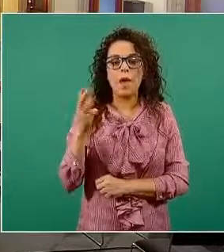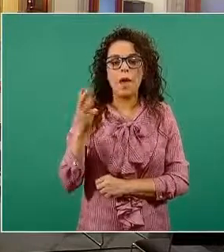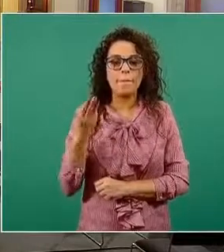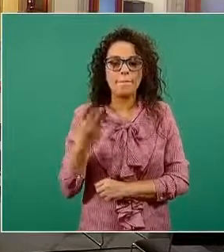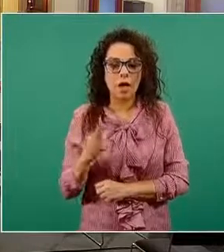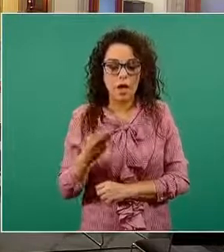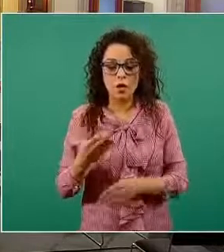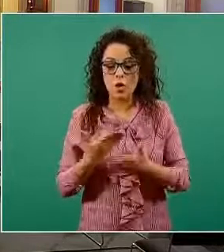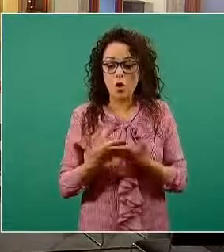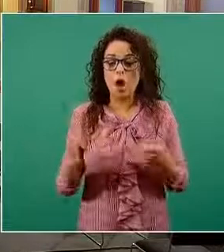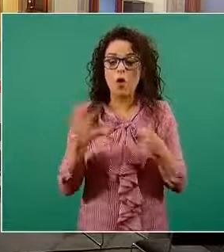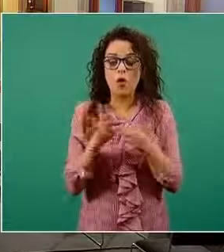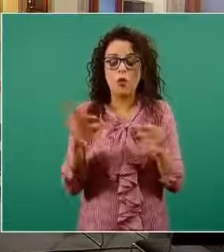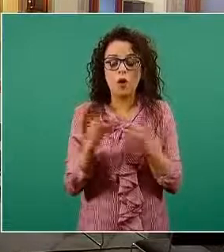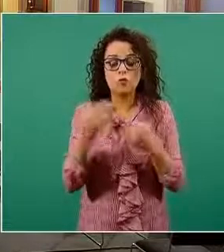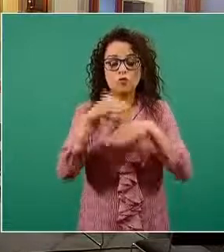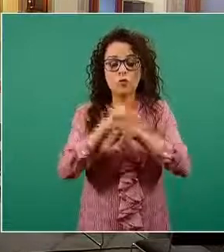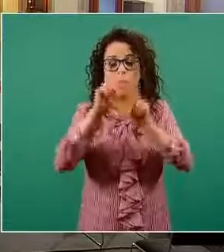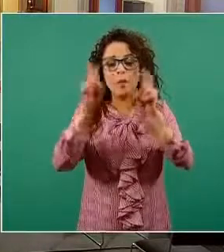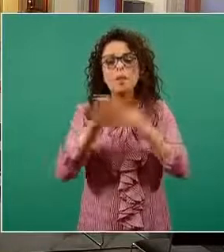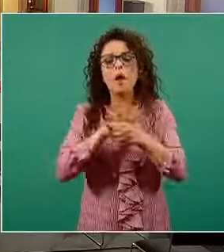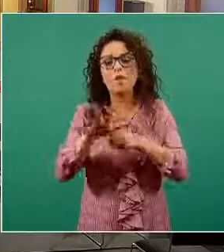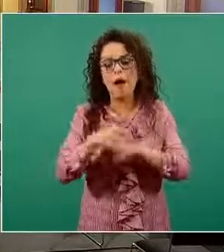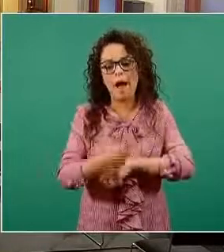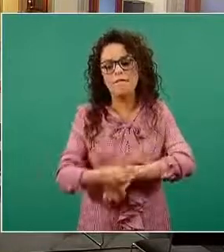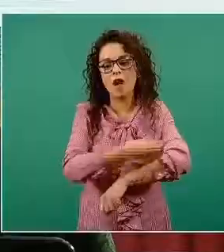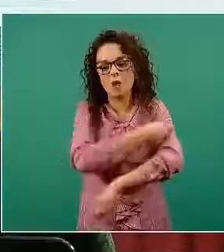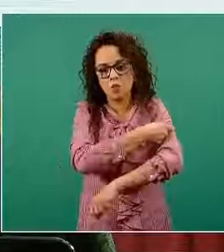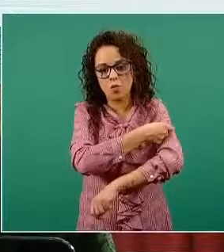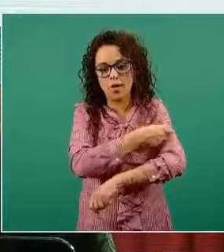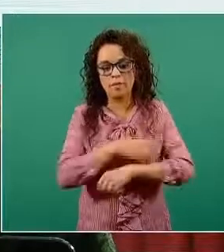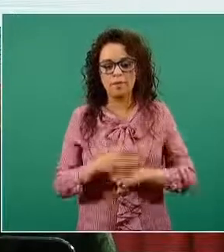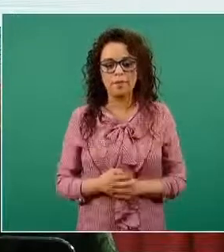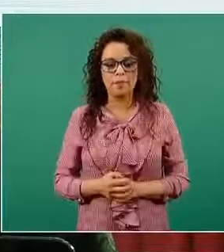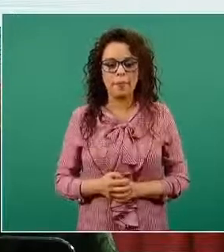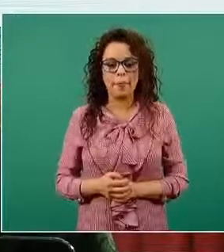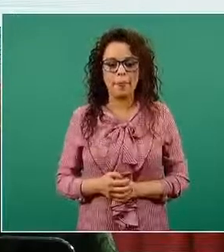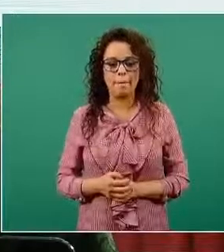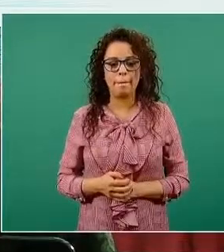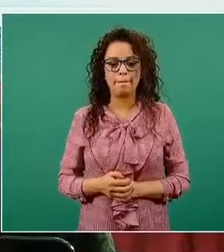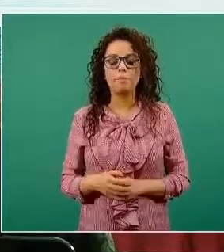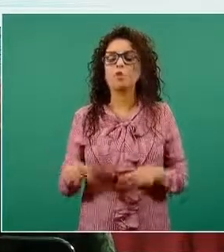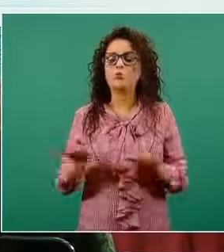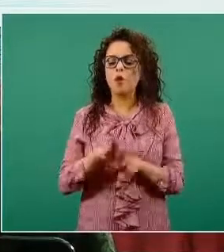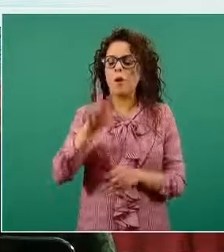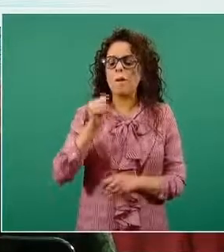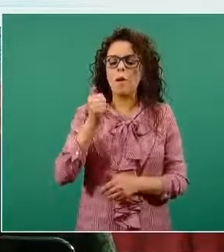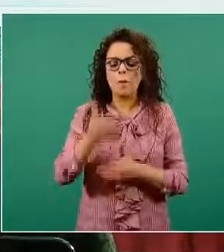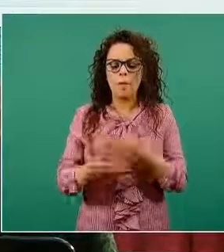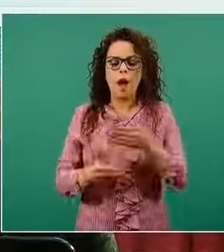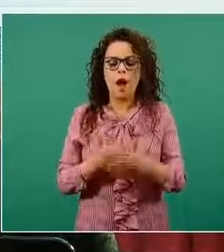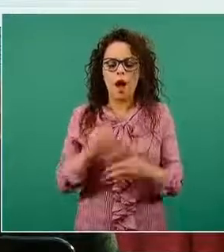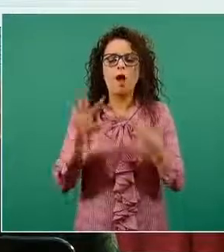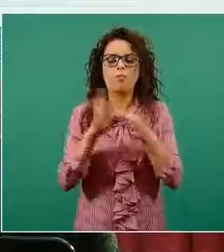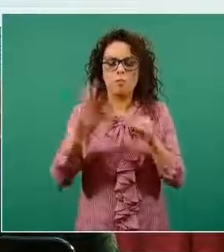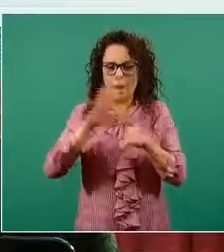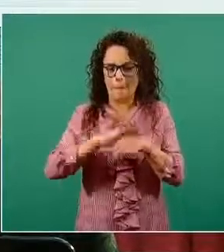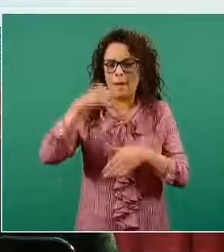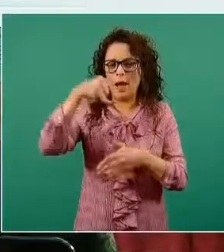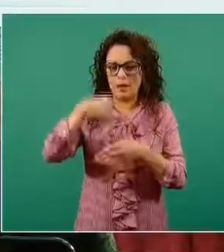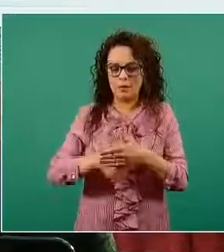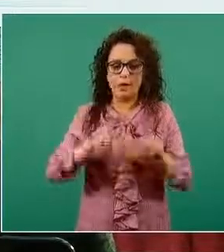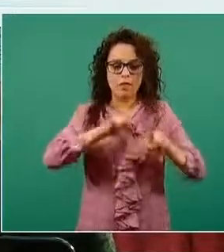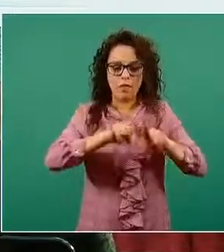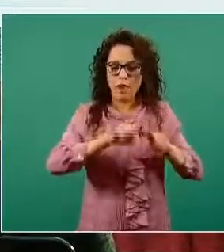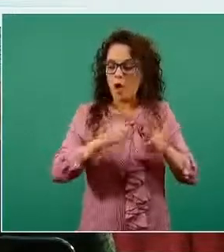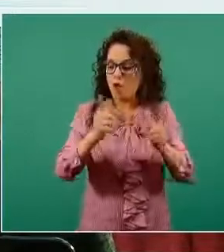ahora hablando de vacunación. Vamos a dar algunos detalles adicionales sobre cómo va avanzando la vacunación en los distintos grupos